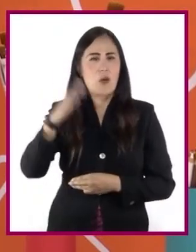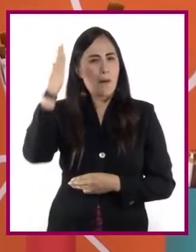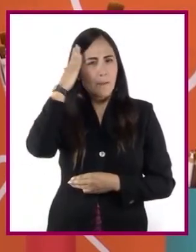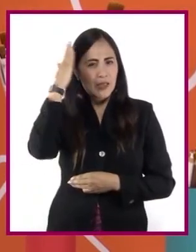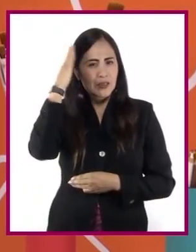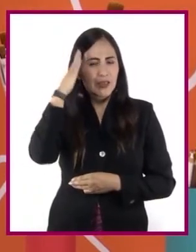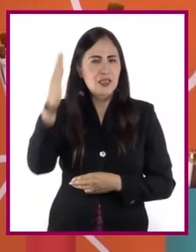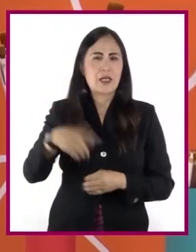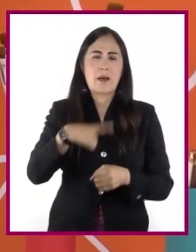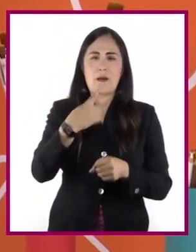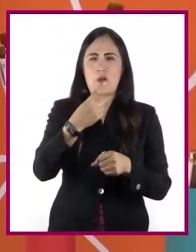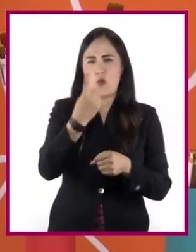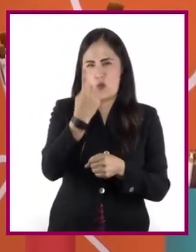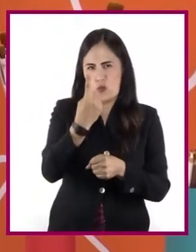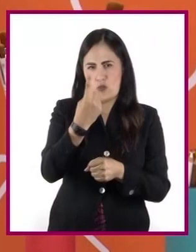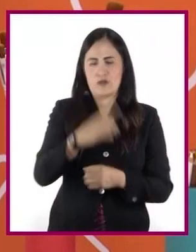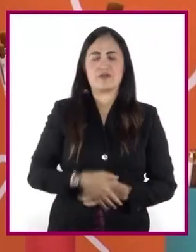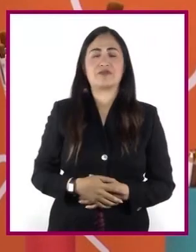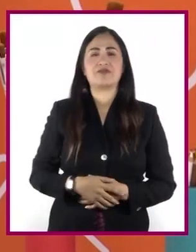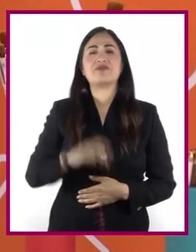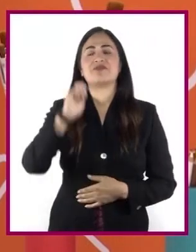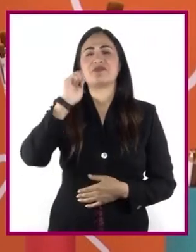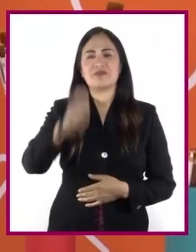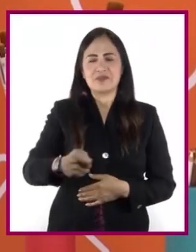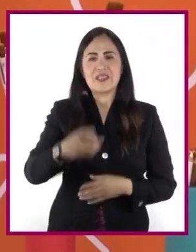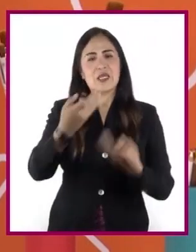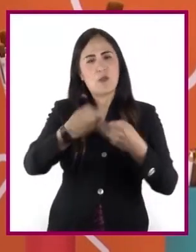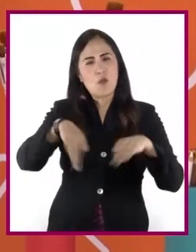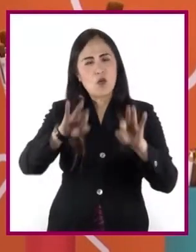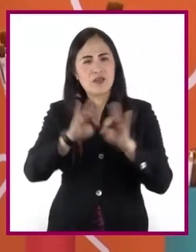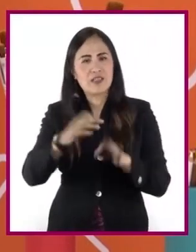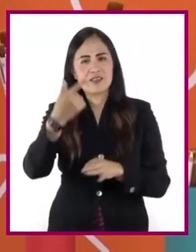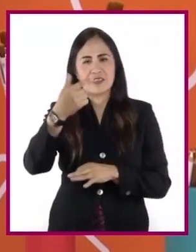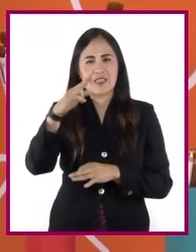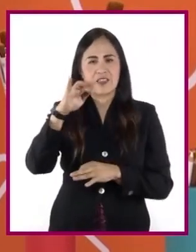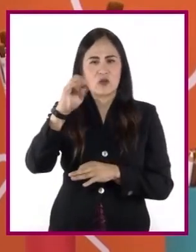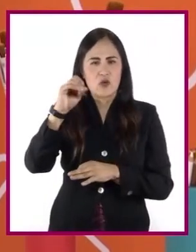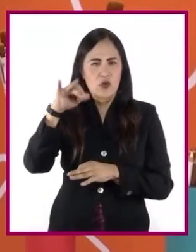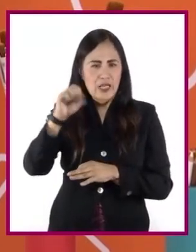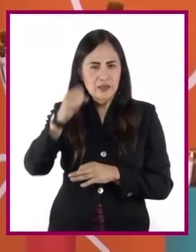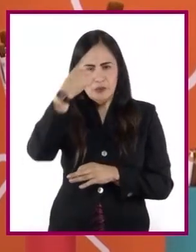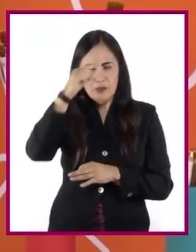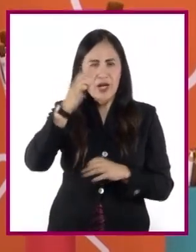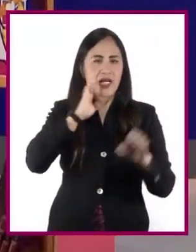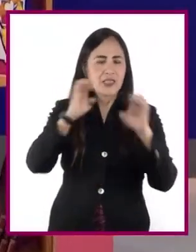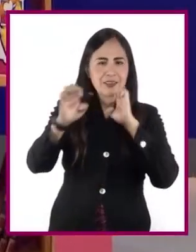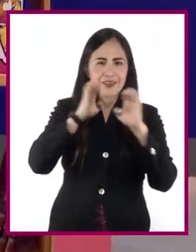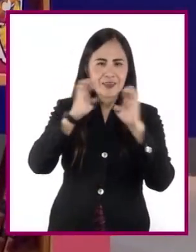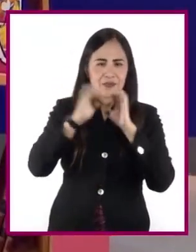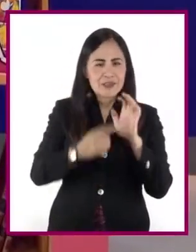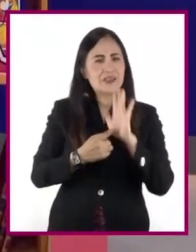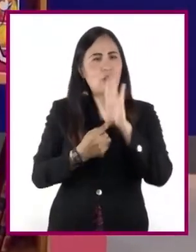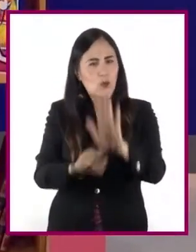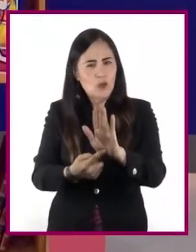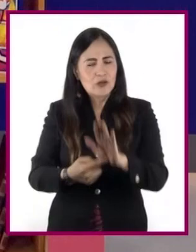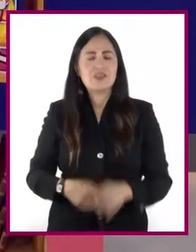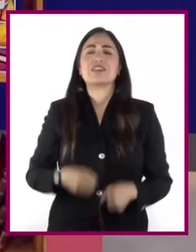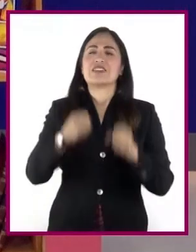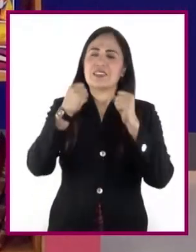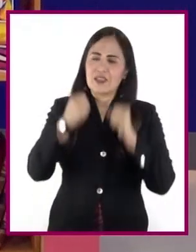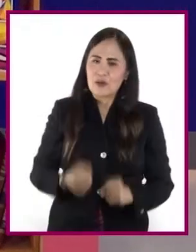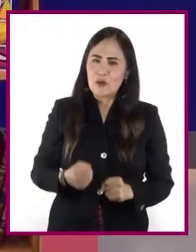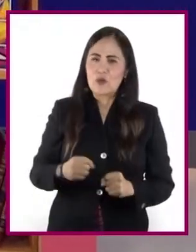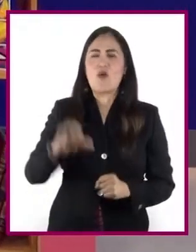hemos compartido más de la importancia de los guiones de entrevista. Estamos seguros que juntos